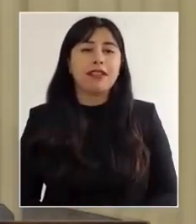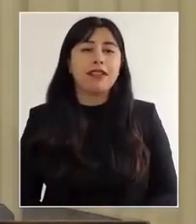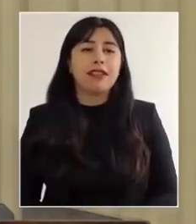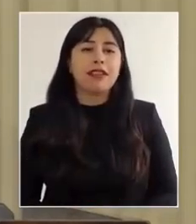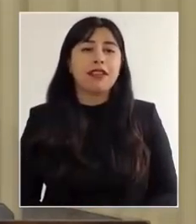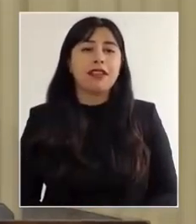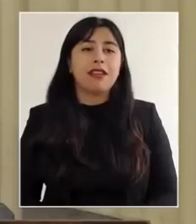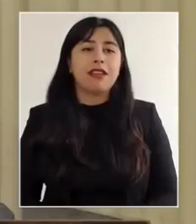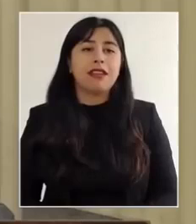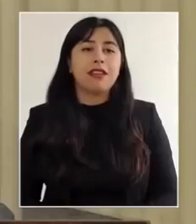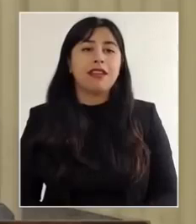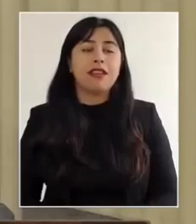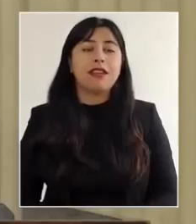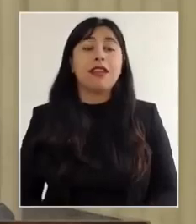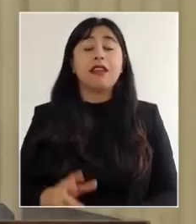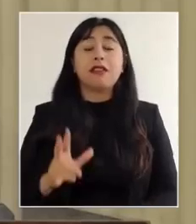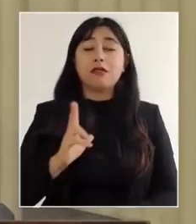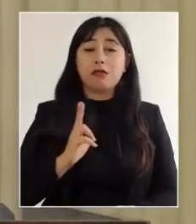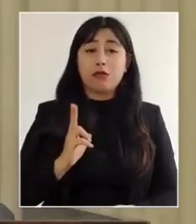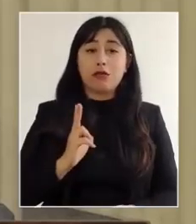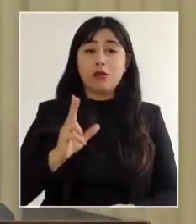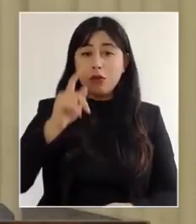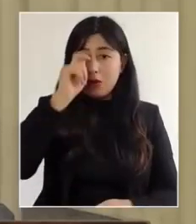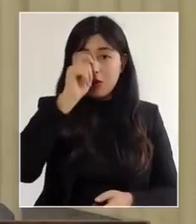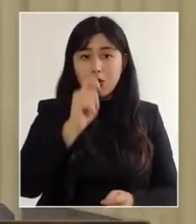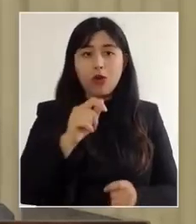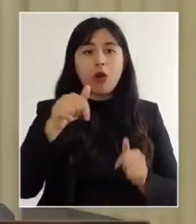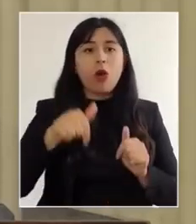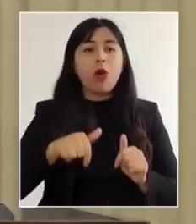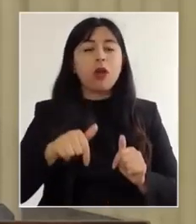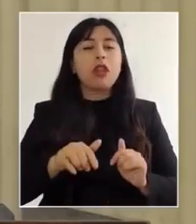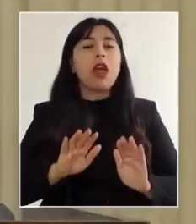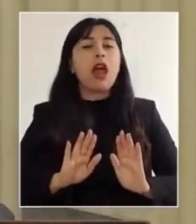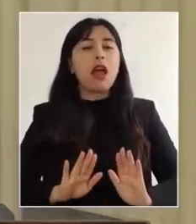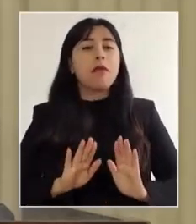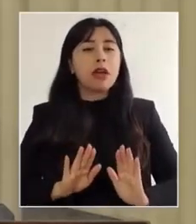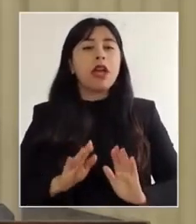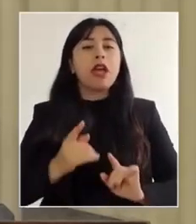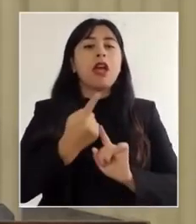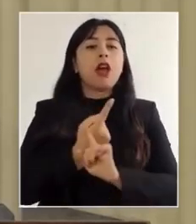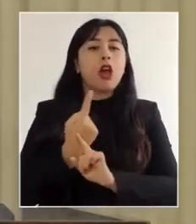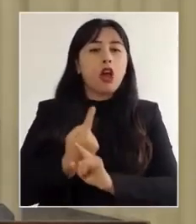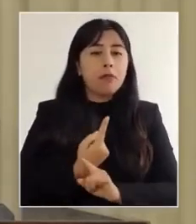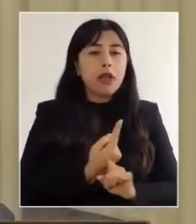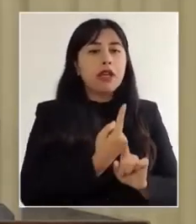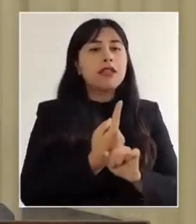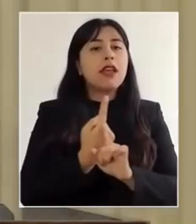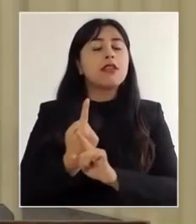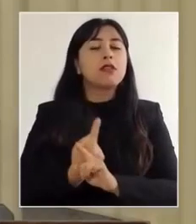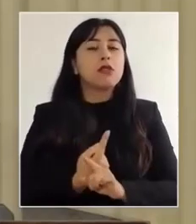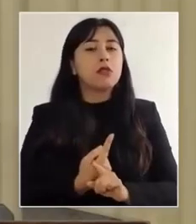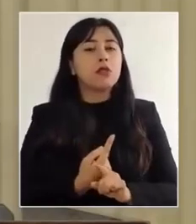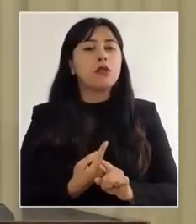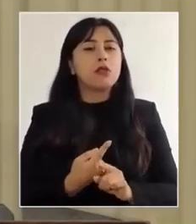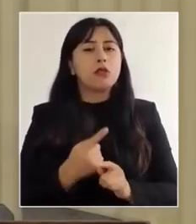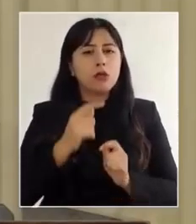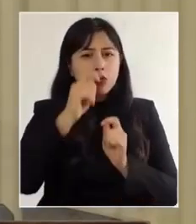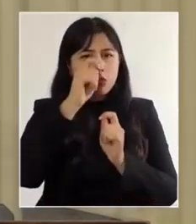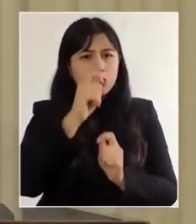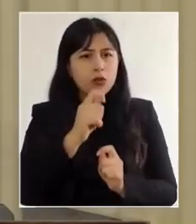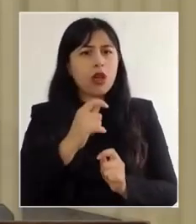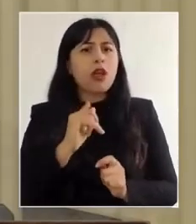la serenidad de llegar hoy día a la espera la conversación siempre ha sido una persona